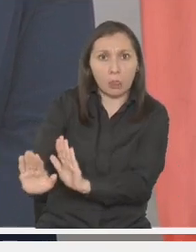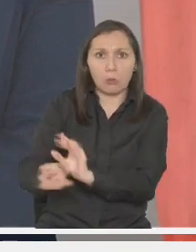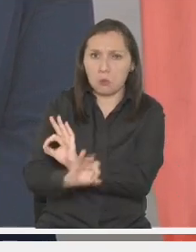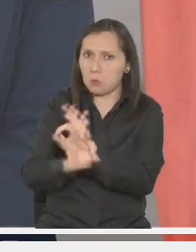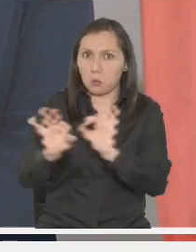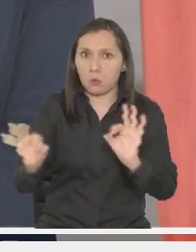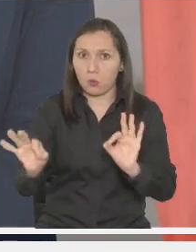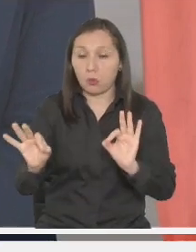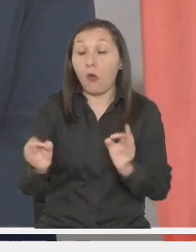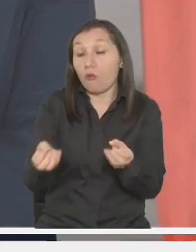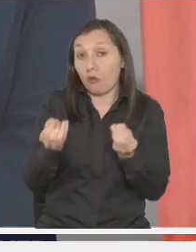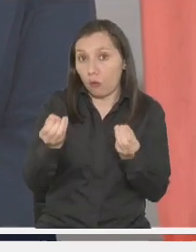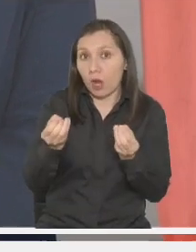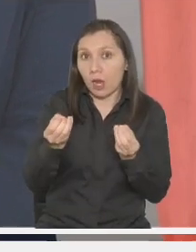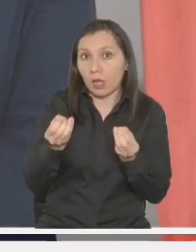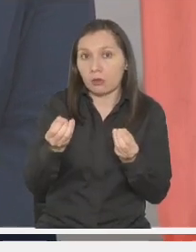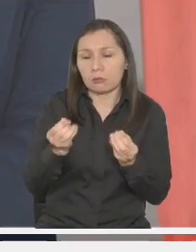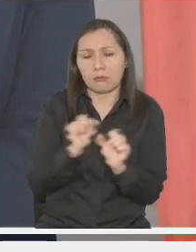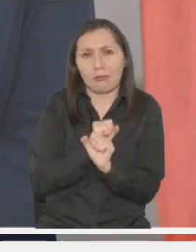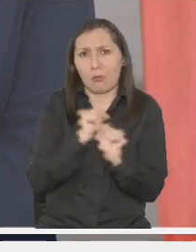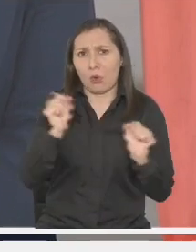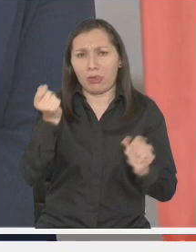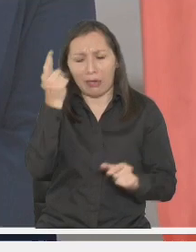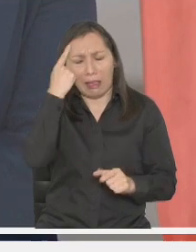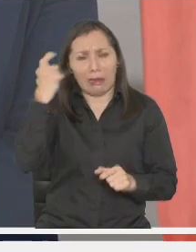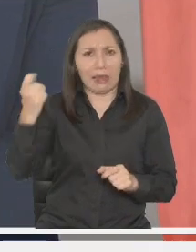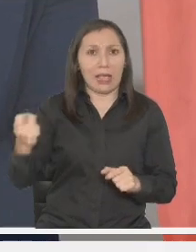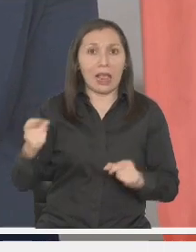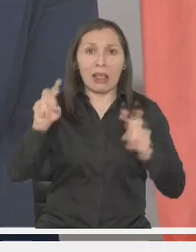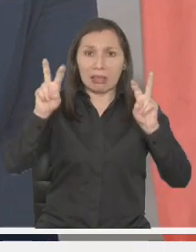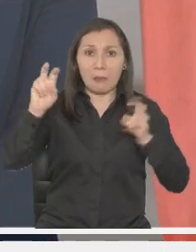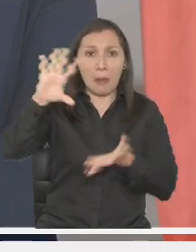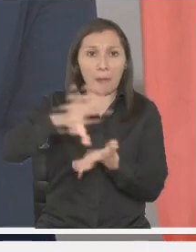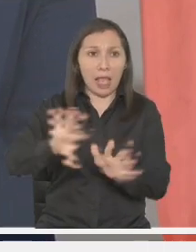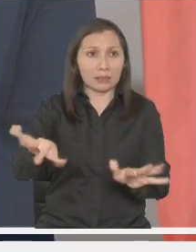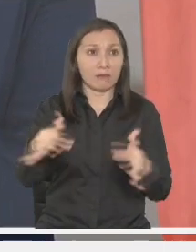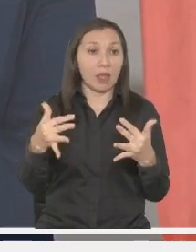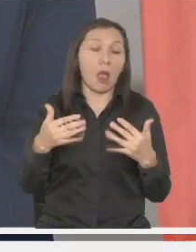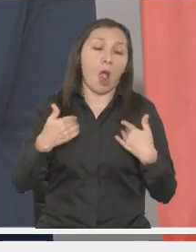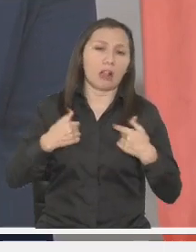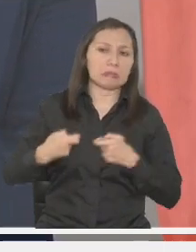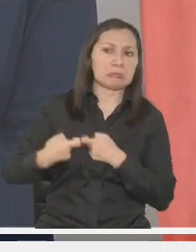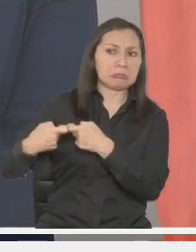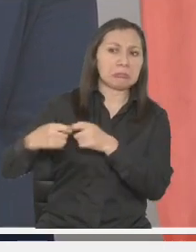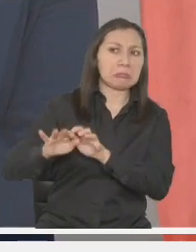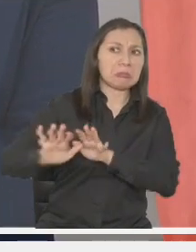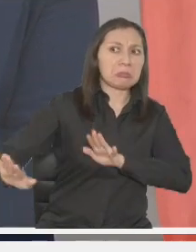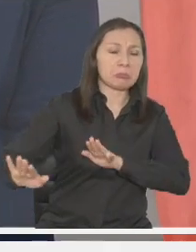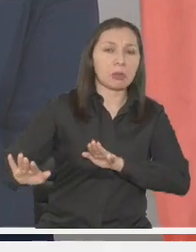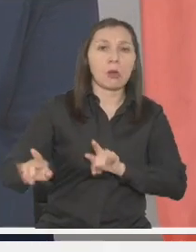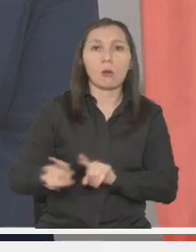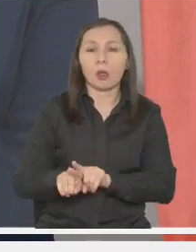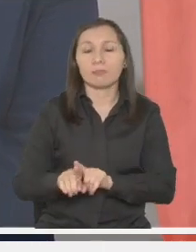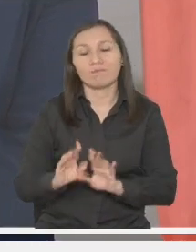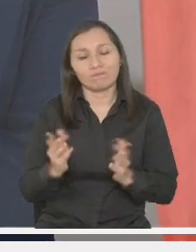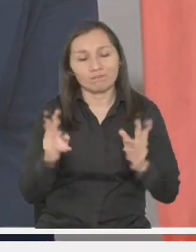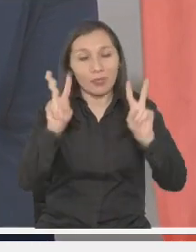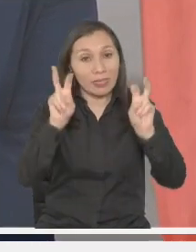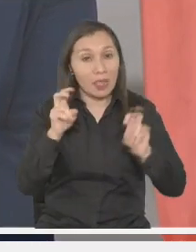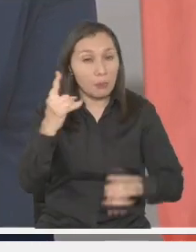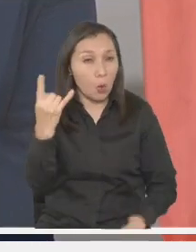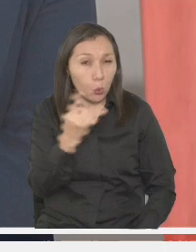momento. Enhorabuena. Sería impresentable ante el país que en esta materia nos demos el gusto de estar congelados. Ahora, respecto a